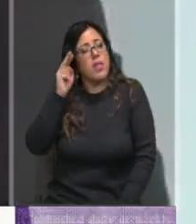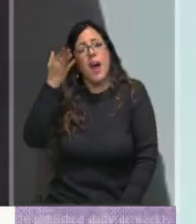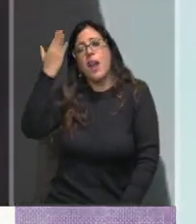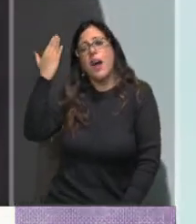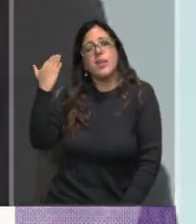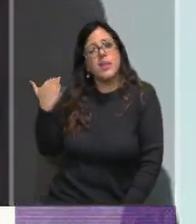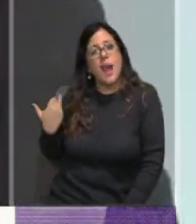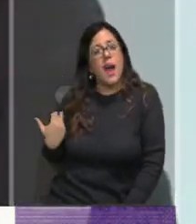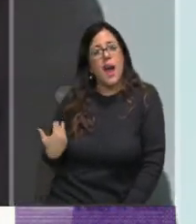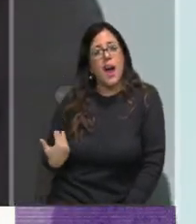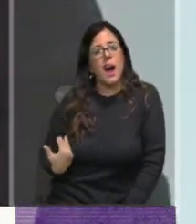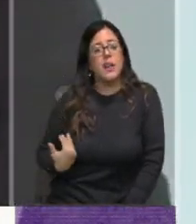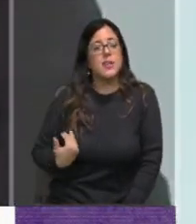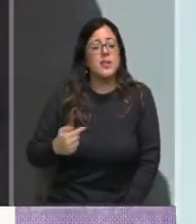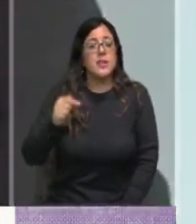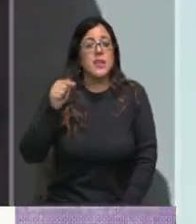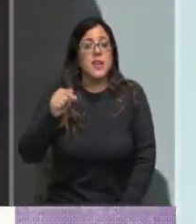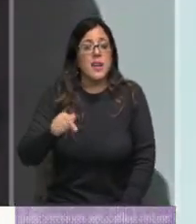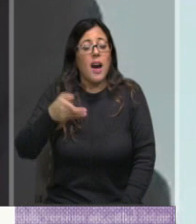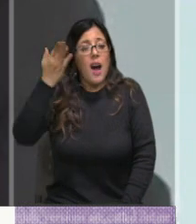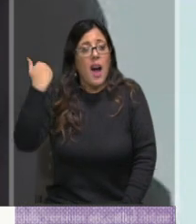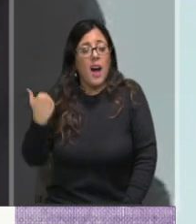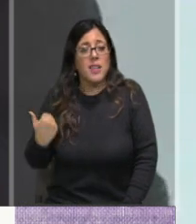El principio de este estilo nuestro